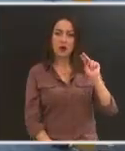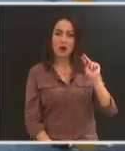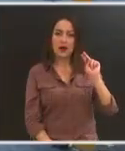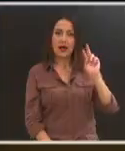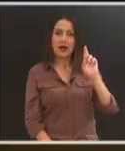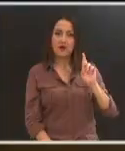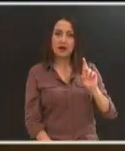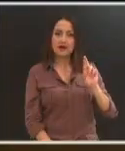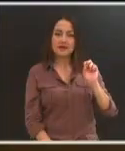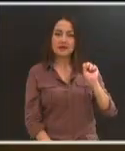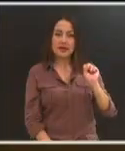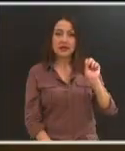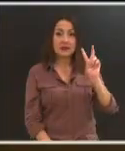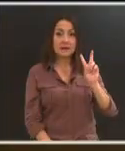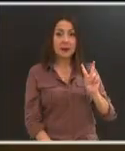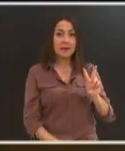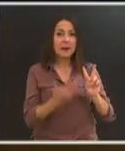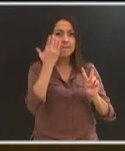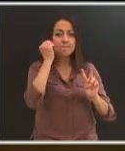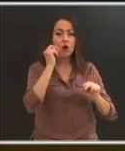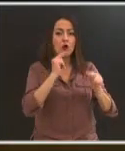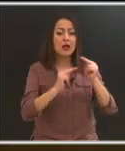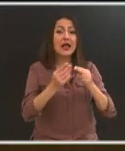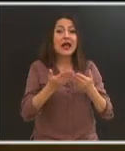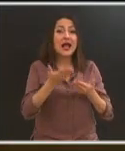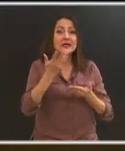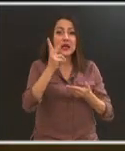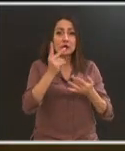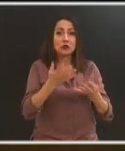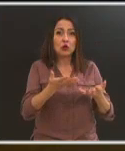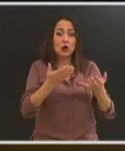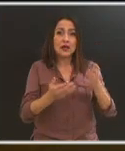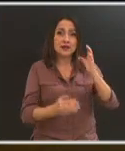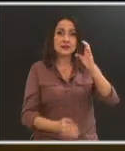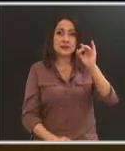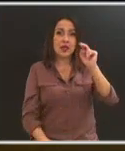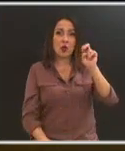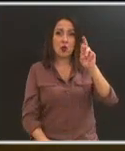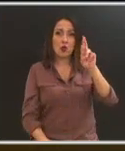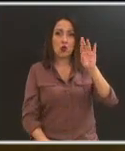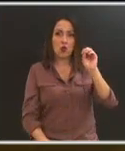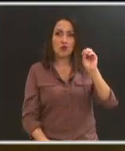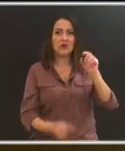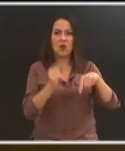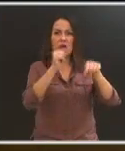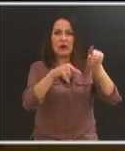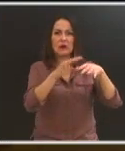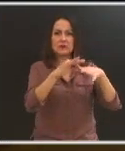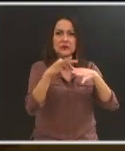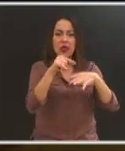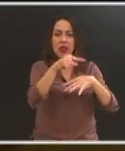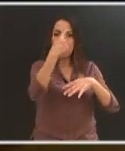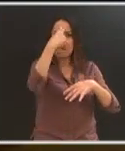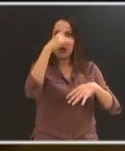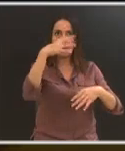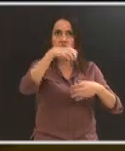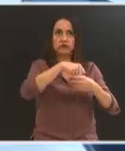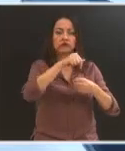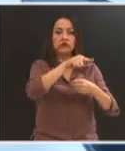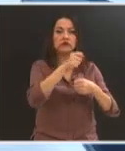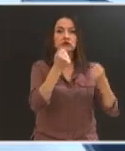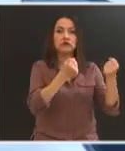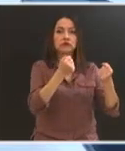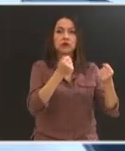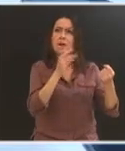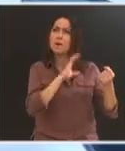Rivas, Siles y Valverde por trasegar casi 3 toneladas de cianuro, el cual llevaban dentro de un vehículo que fue detenido por oficiales de la